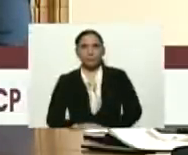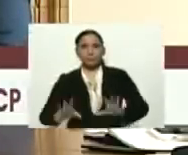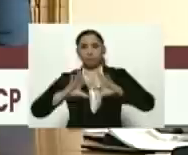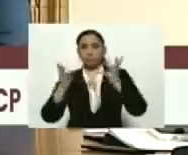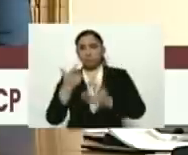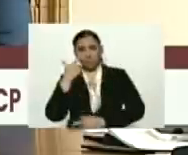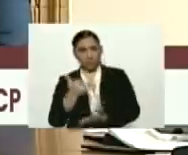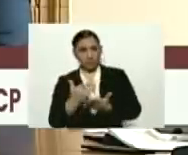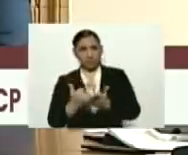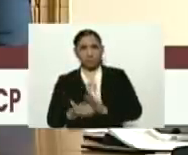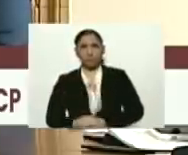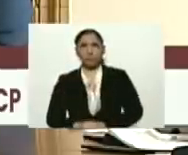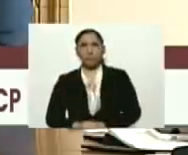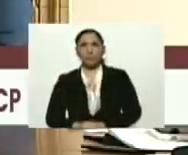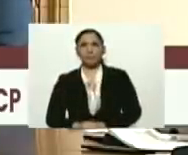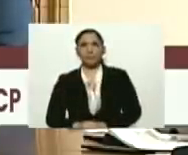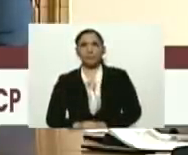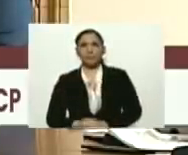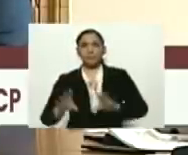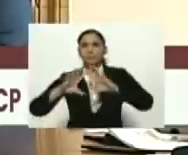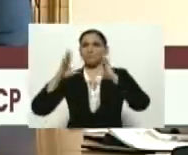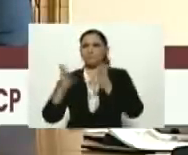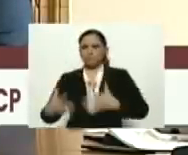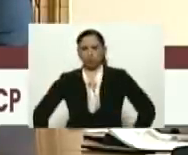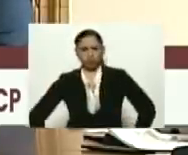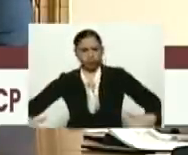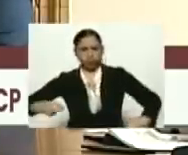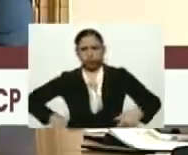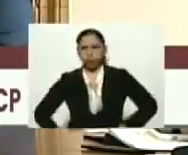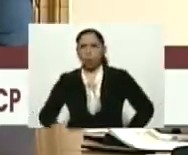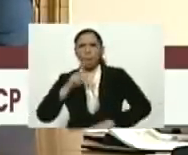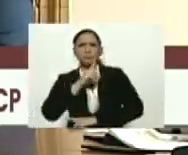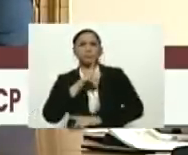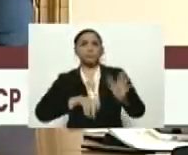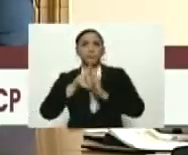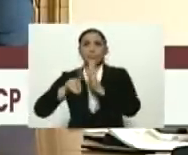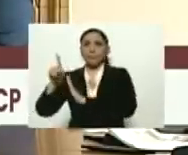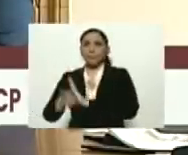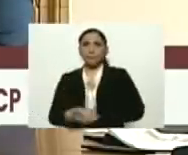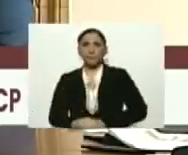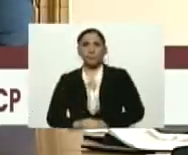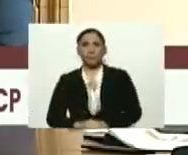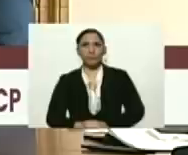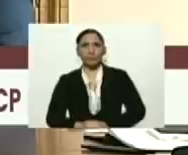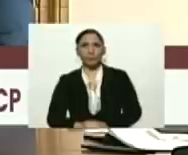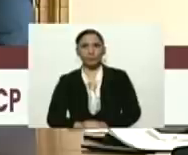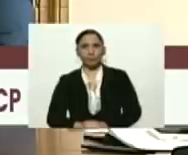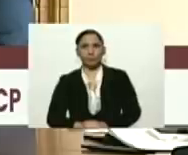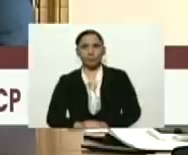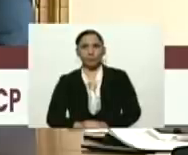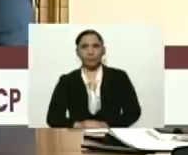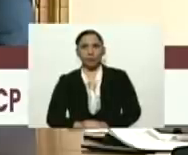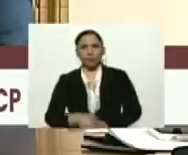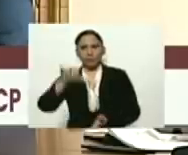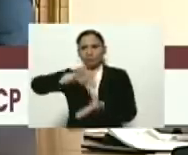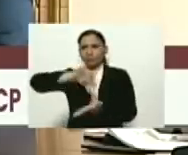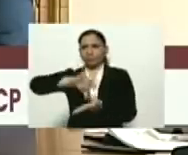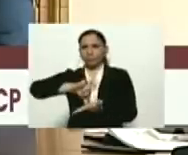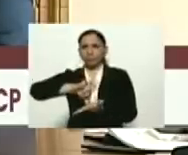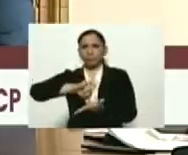Fíjense ustedes, el mundo capitalista llamado desarrollado, que ha sido el